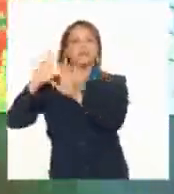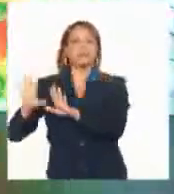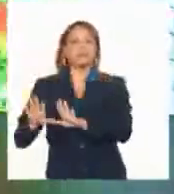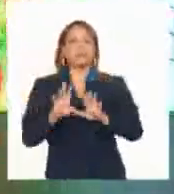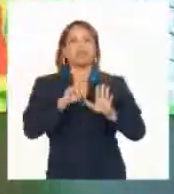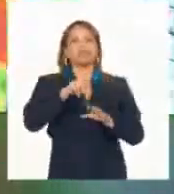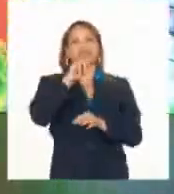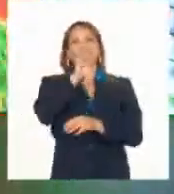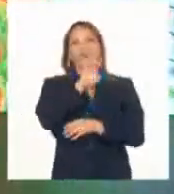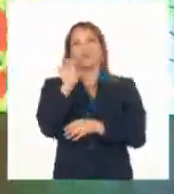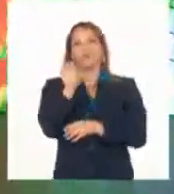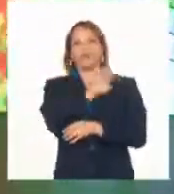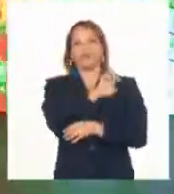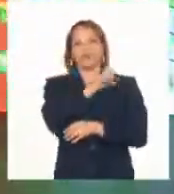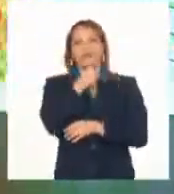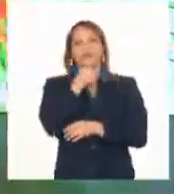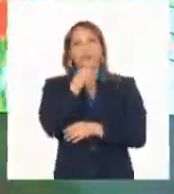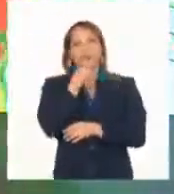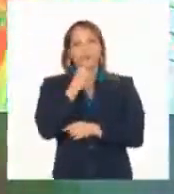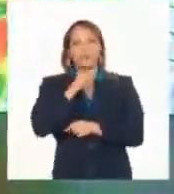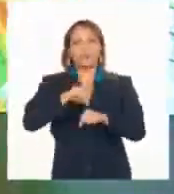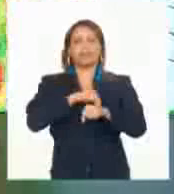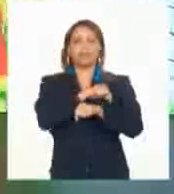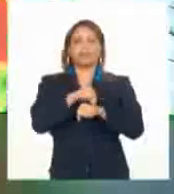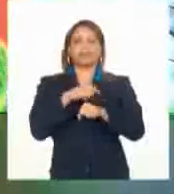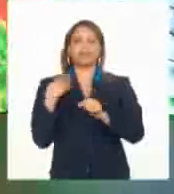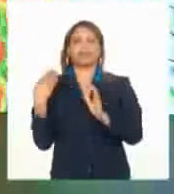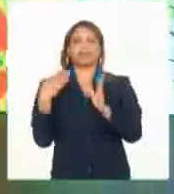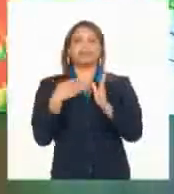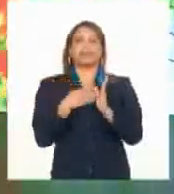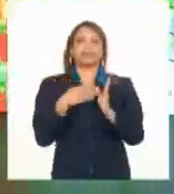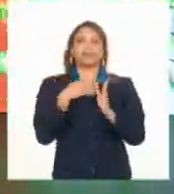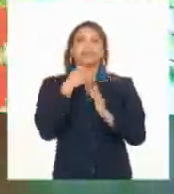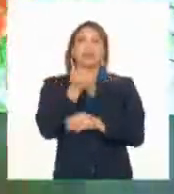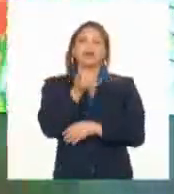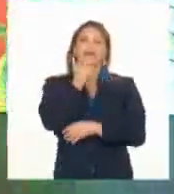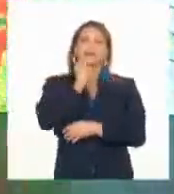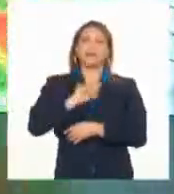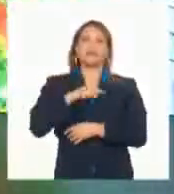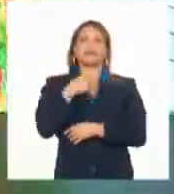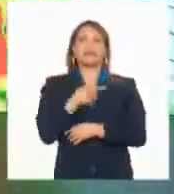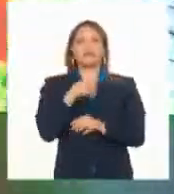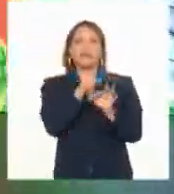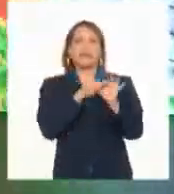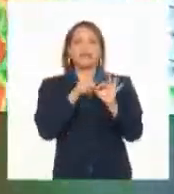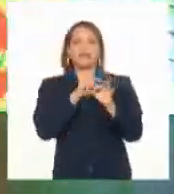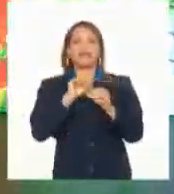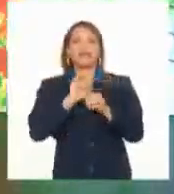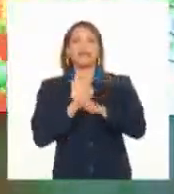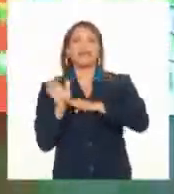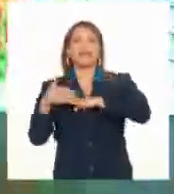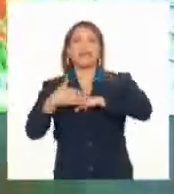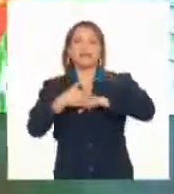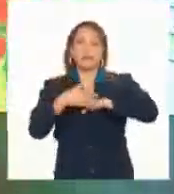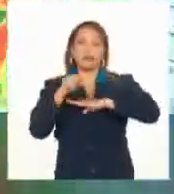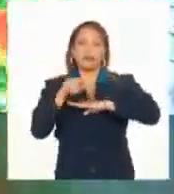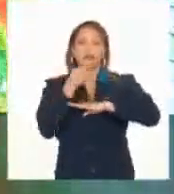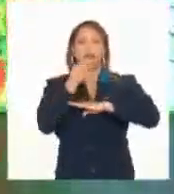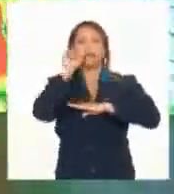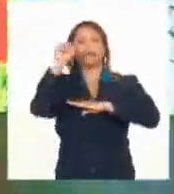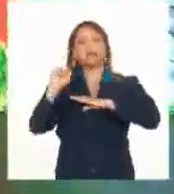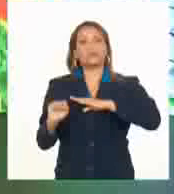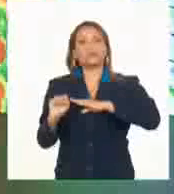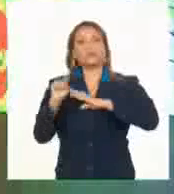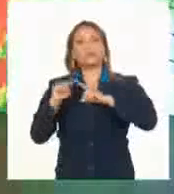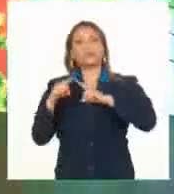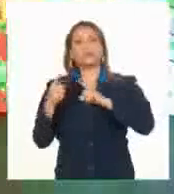nordeste en las próximas horas para llegar a afectar mañana a la isla de Jamaica, también el sur de